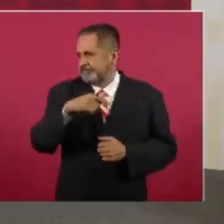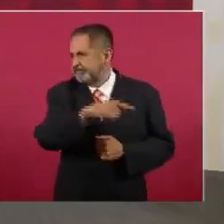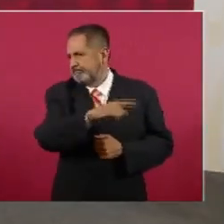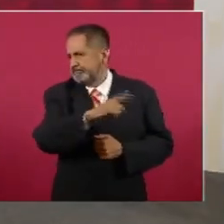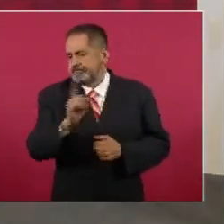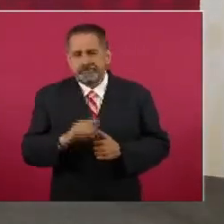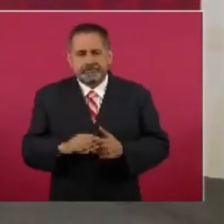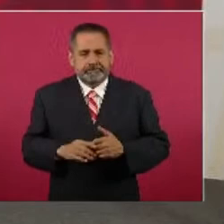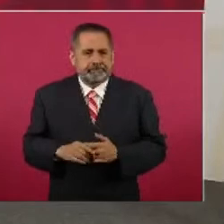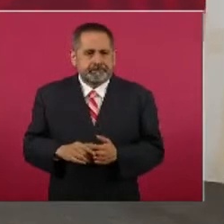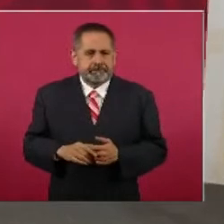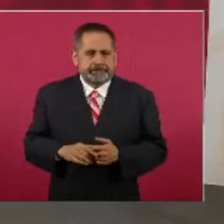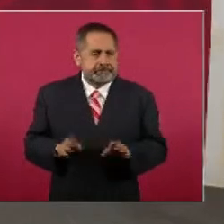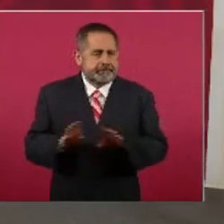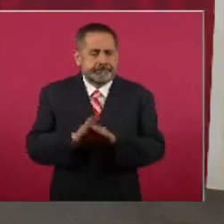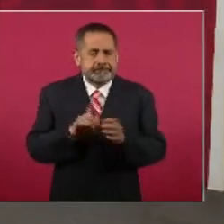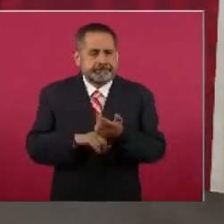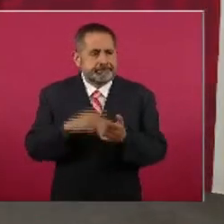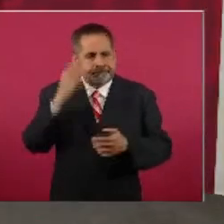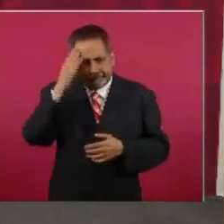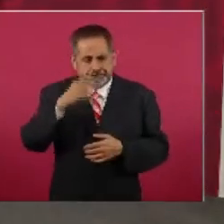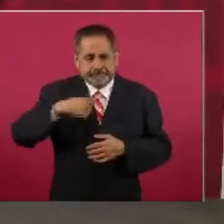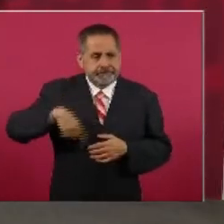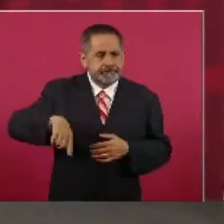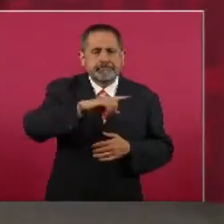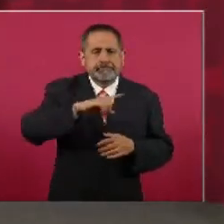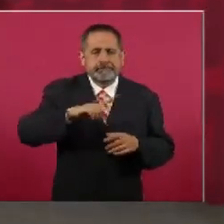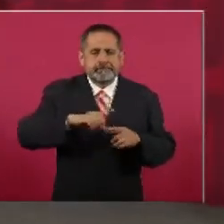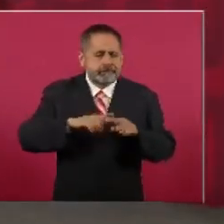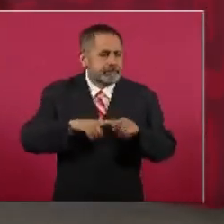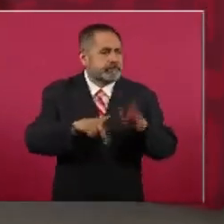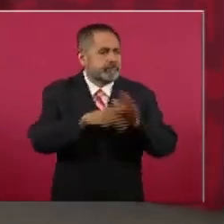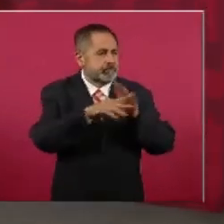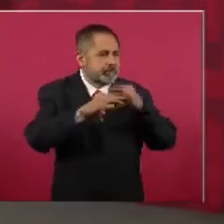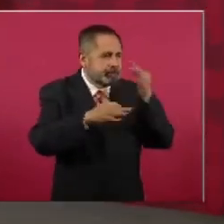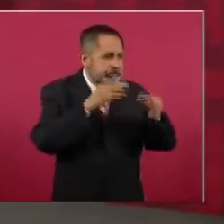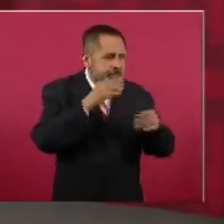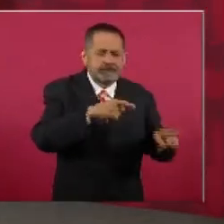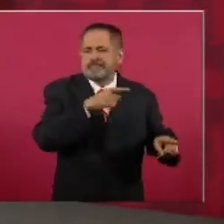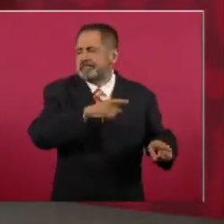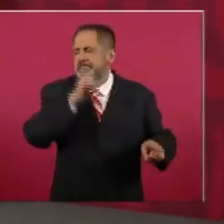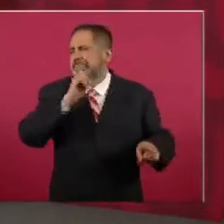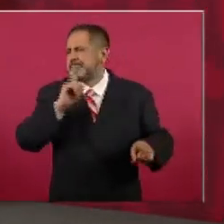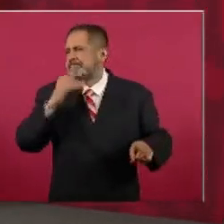creen que la gente sabe quién es quién en los medios de información